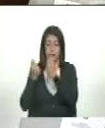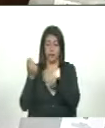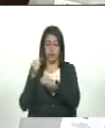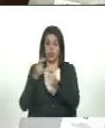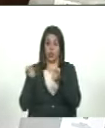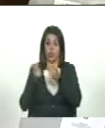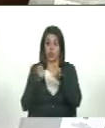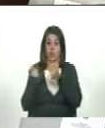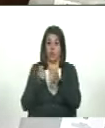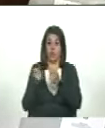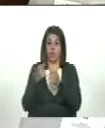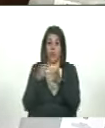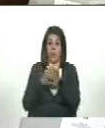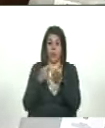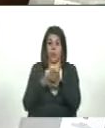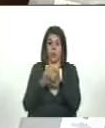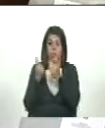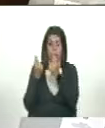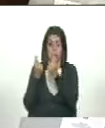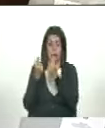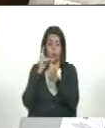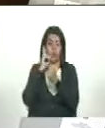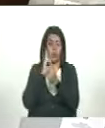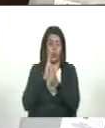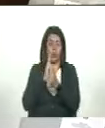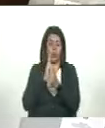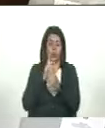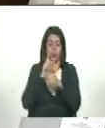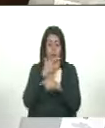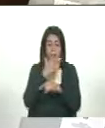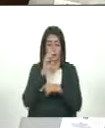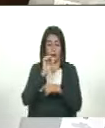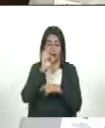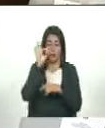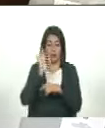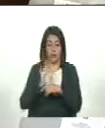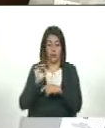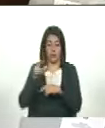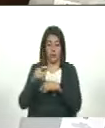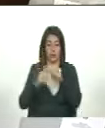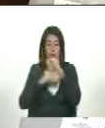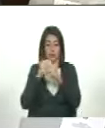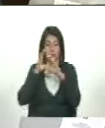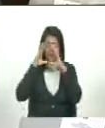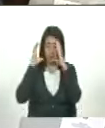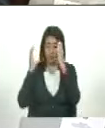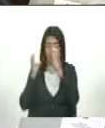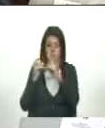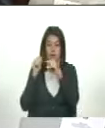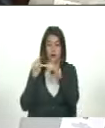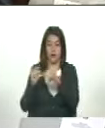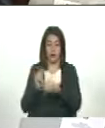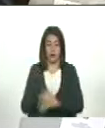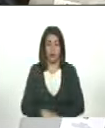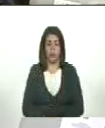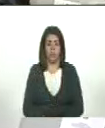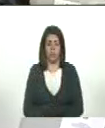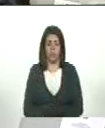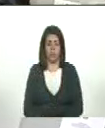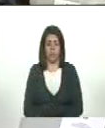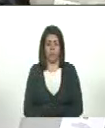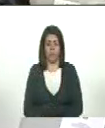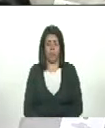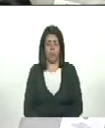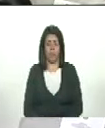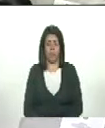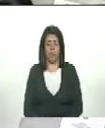que regula nuestra moneda. Esperemos que ese 30% que se va a enfocar en el